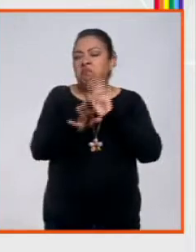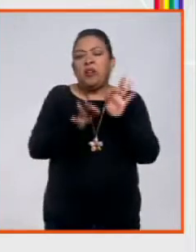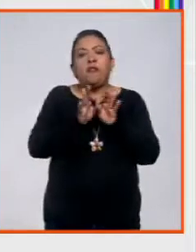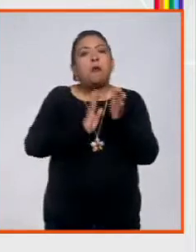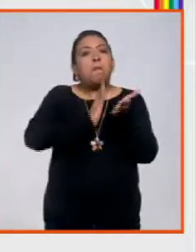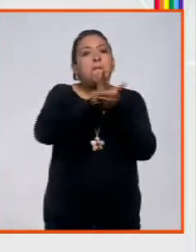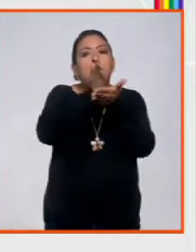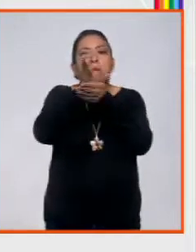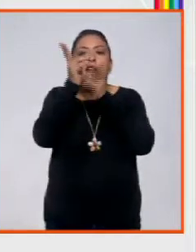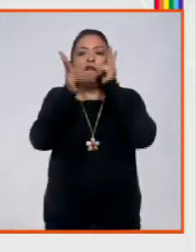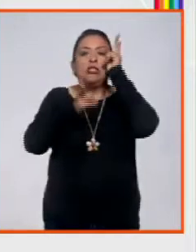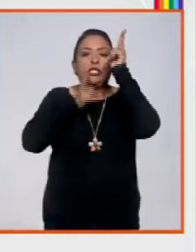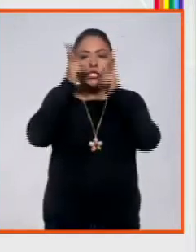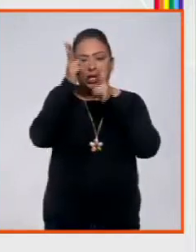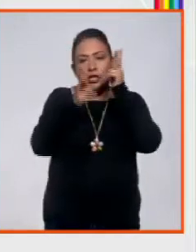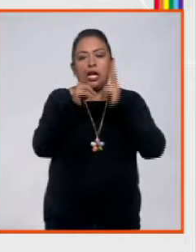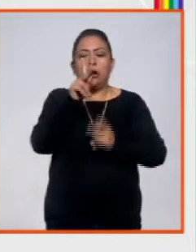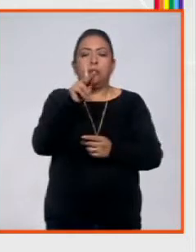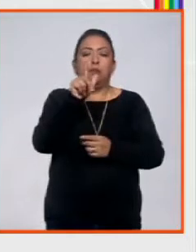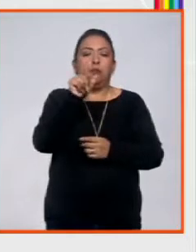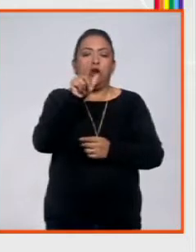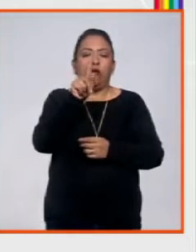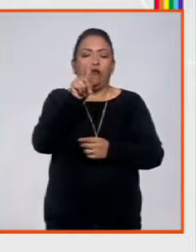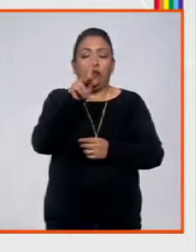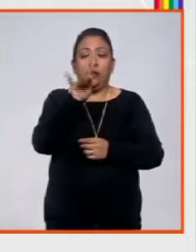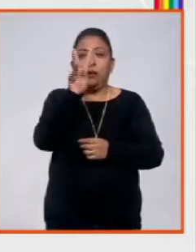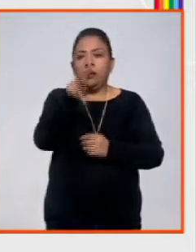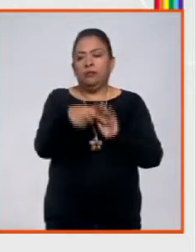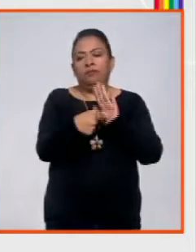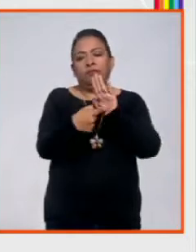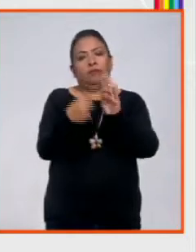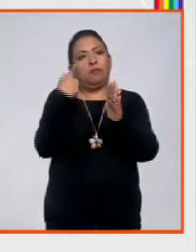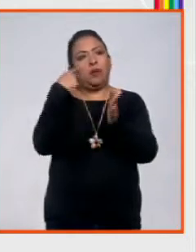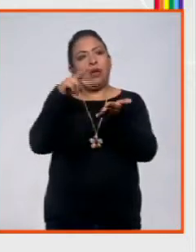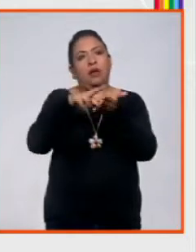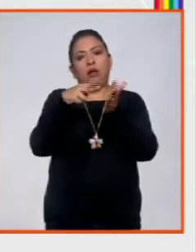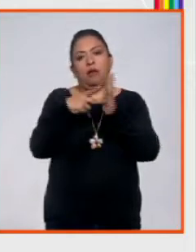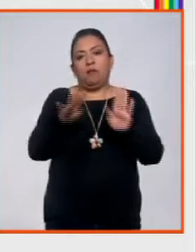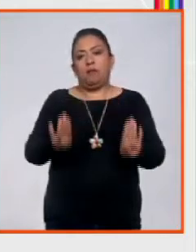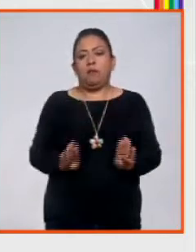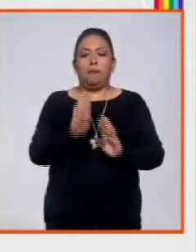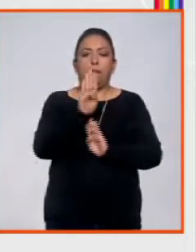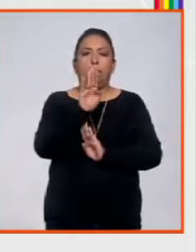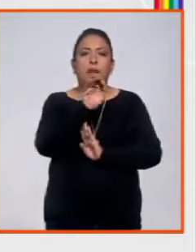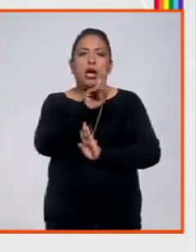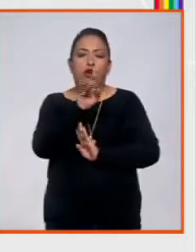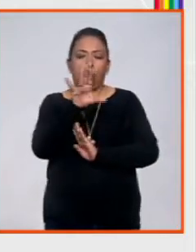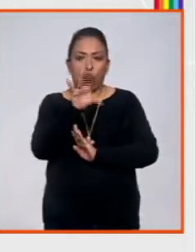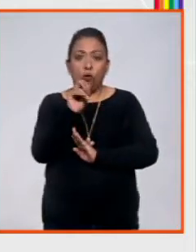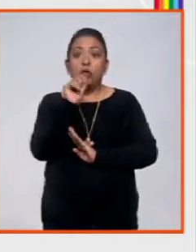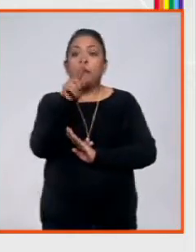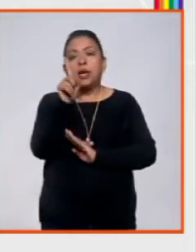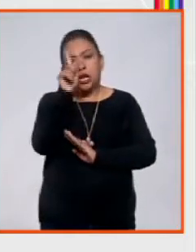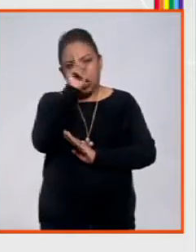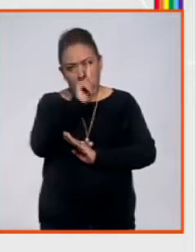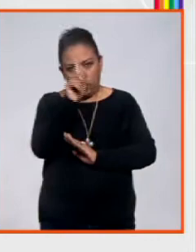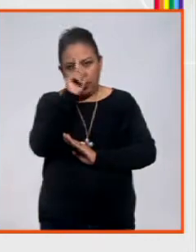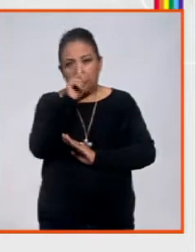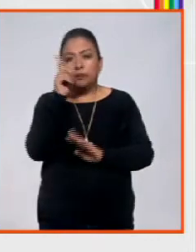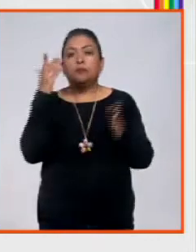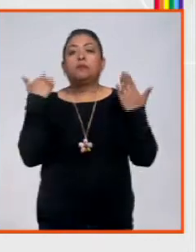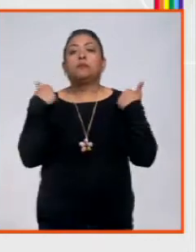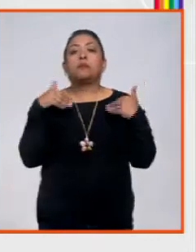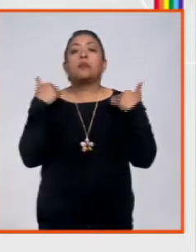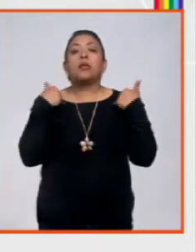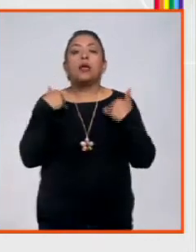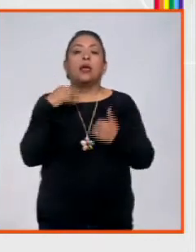el museo etnográfico que es todo un ejemplo de la arquitectura barroca y por supuesto recomendamos pasear por el barrio